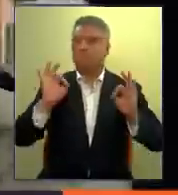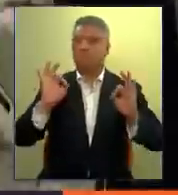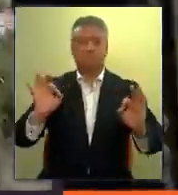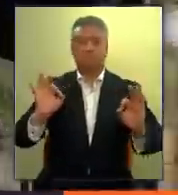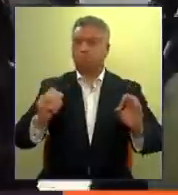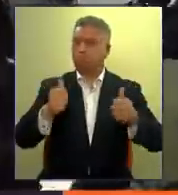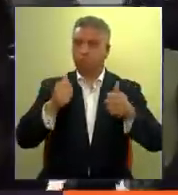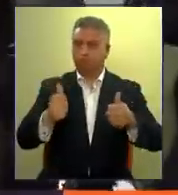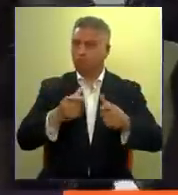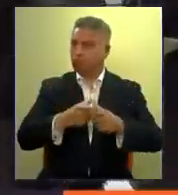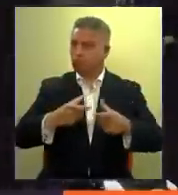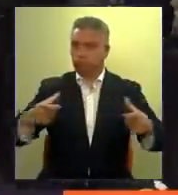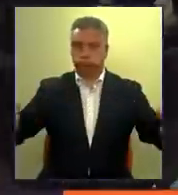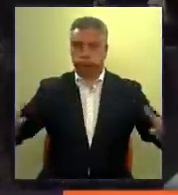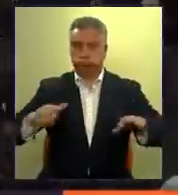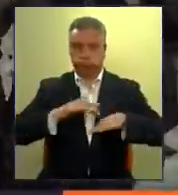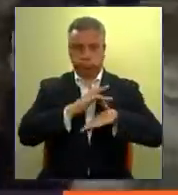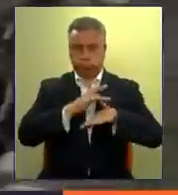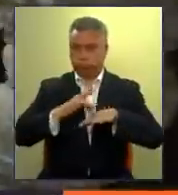extendido.